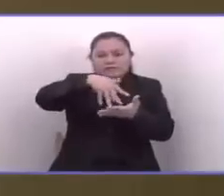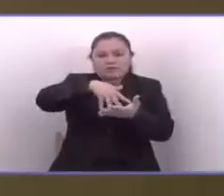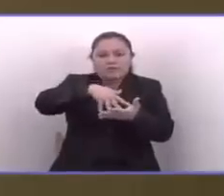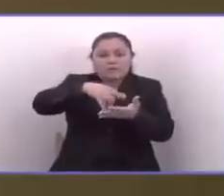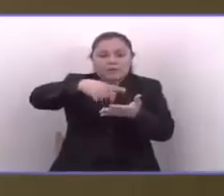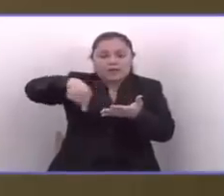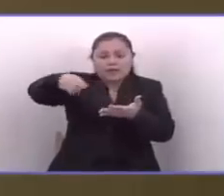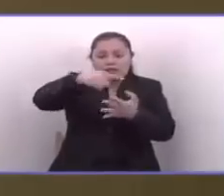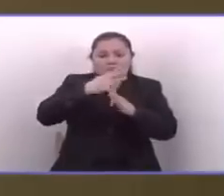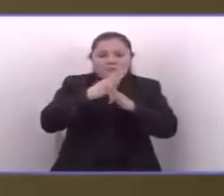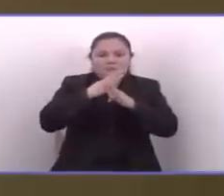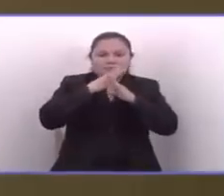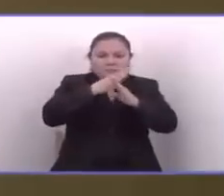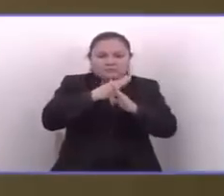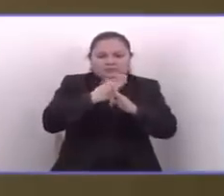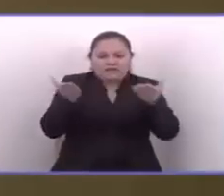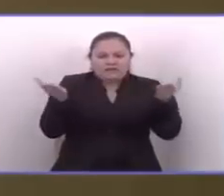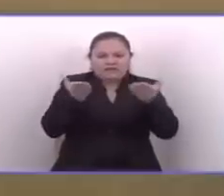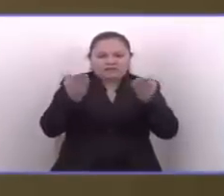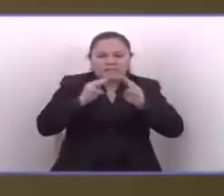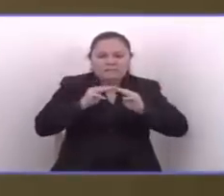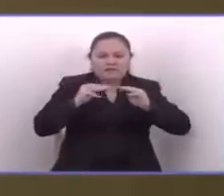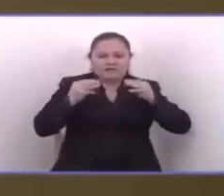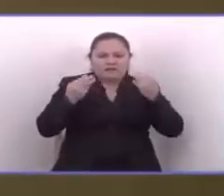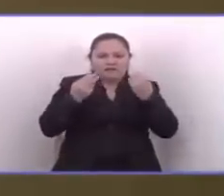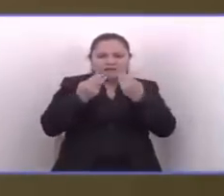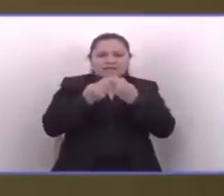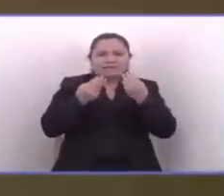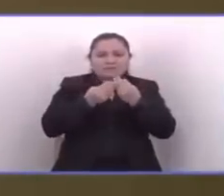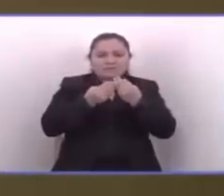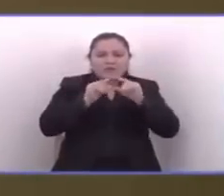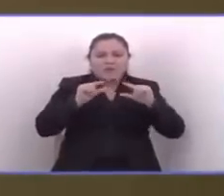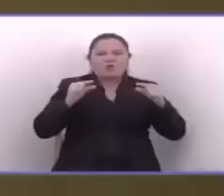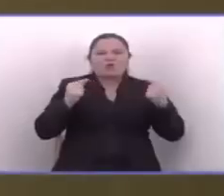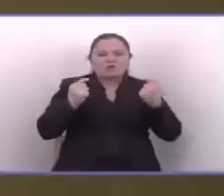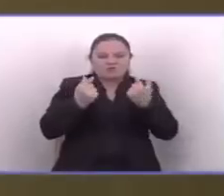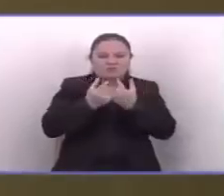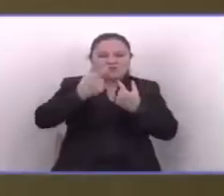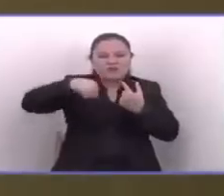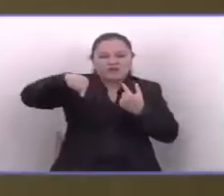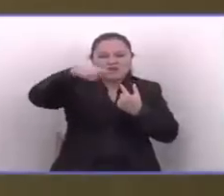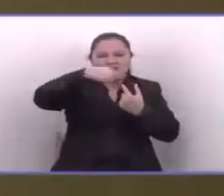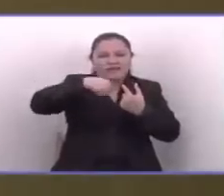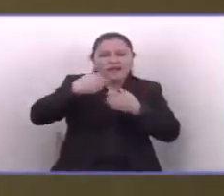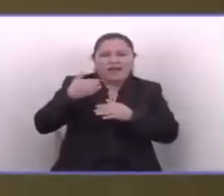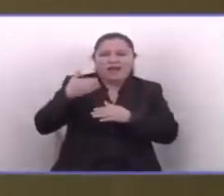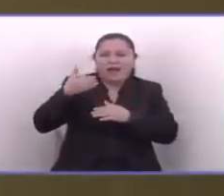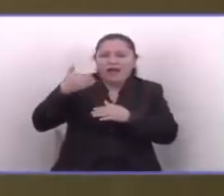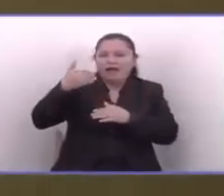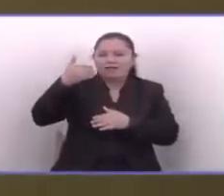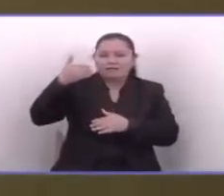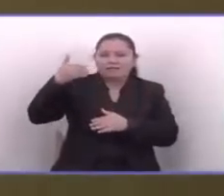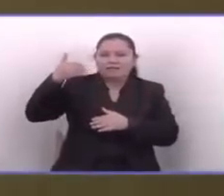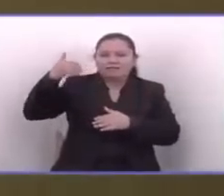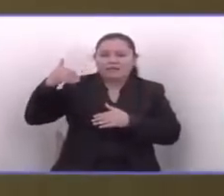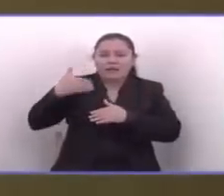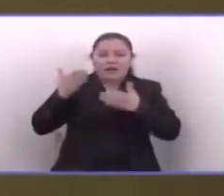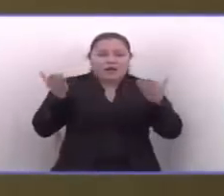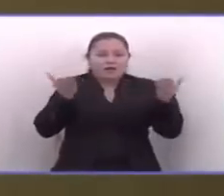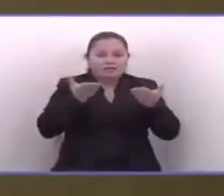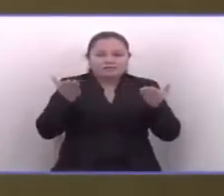protegerlos de las acciones terroristas de estos grupos que por años han